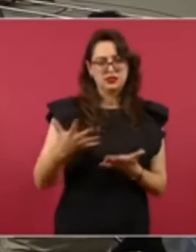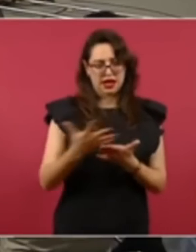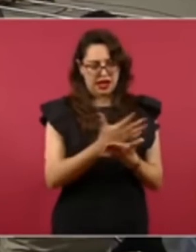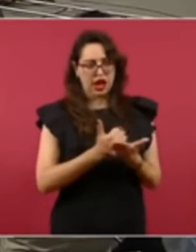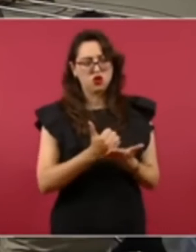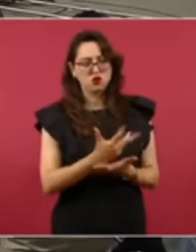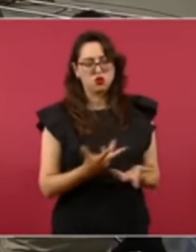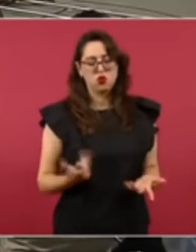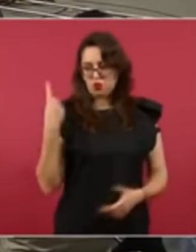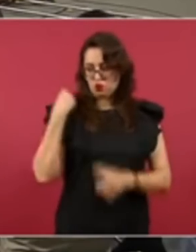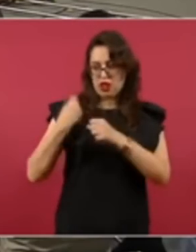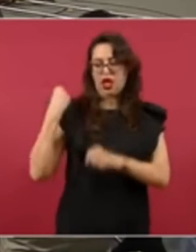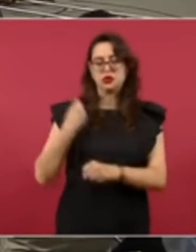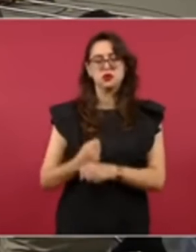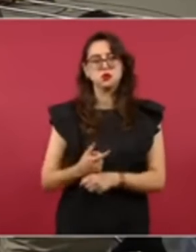los mandan el dato.